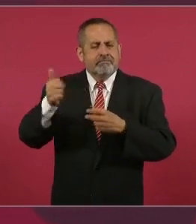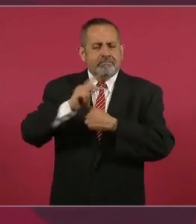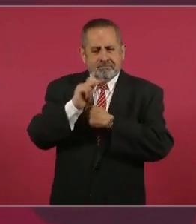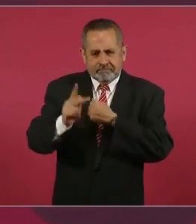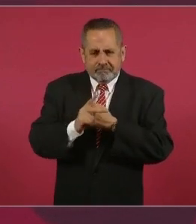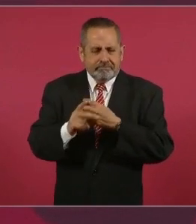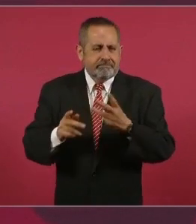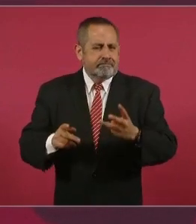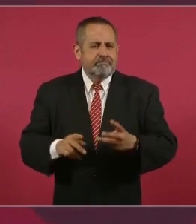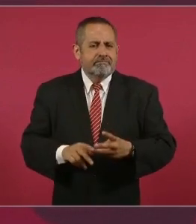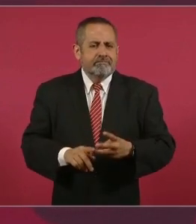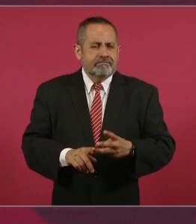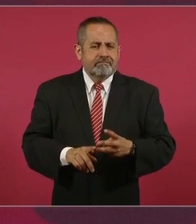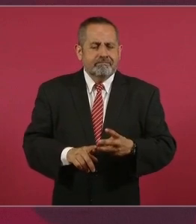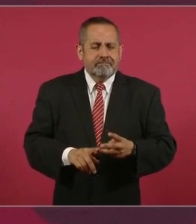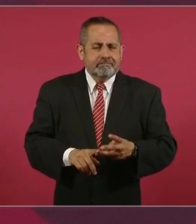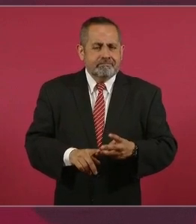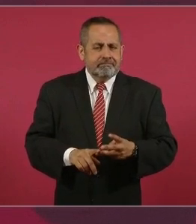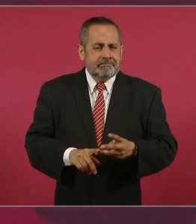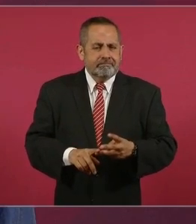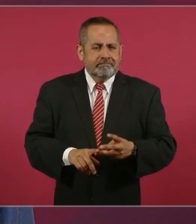países,